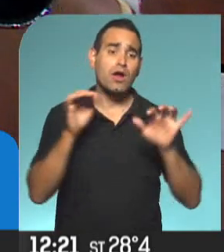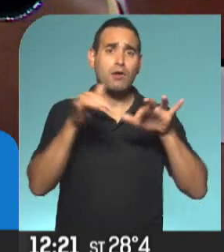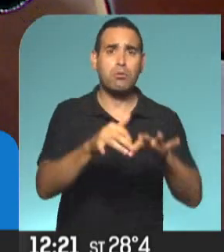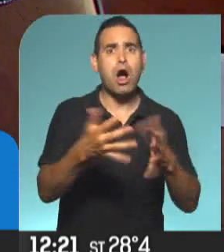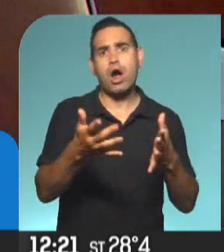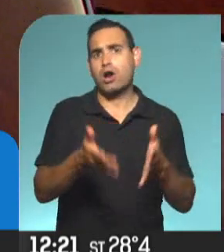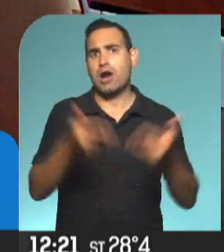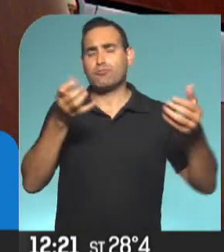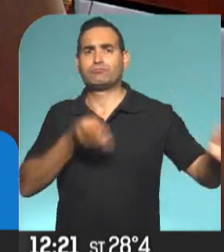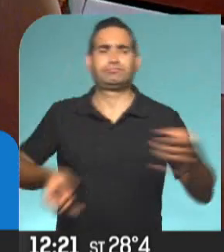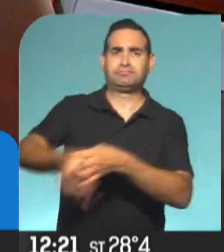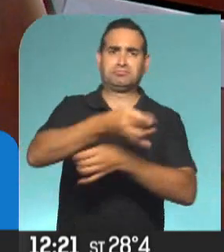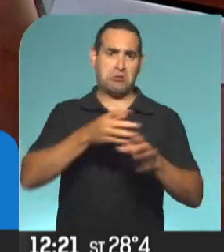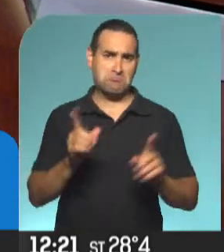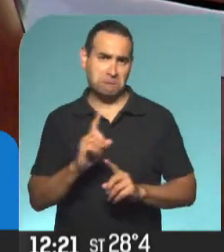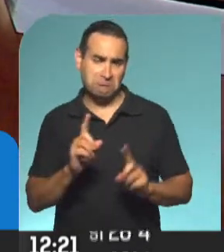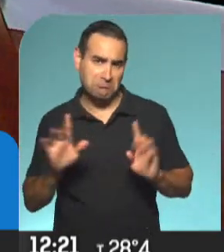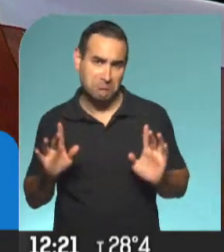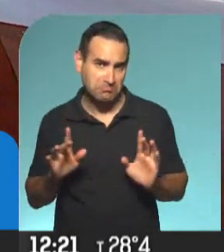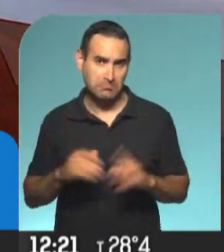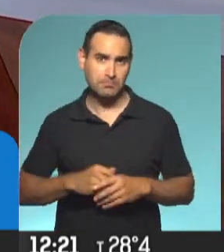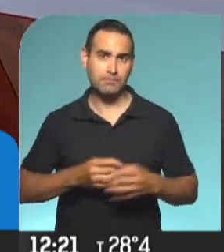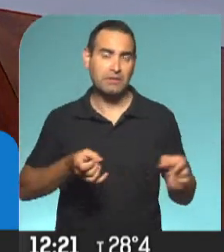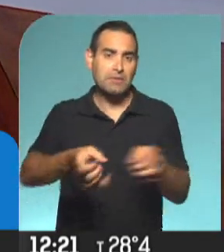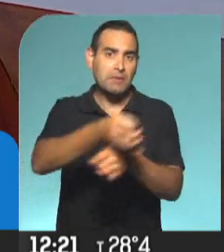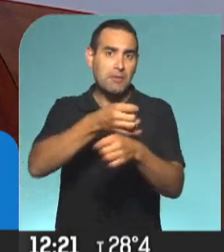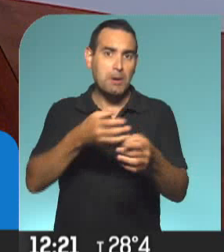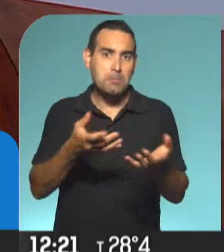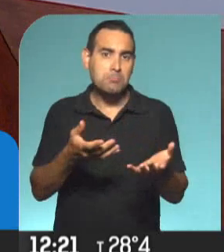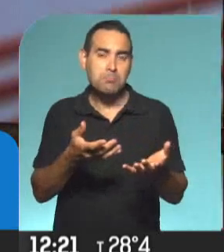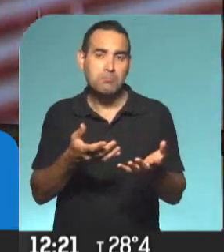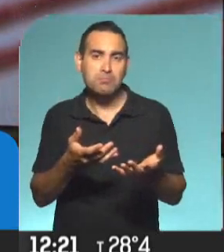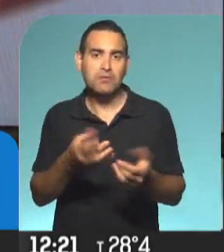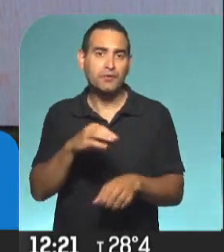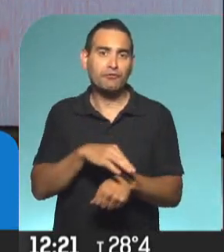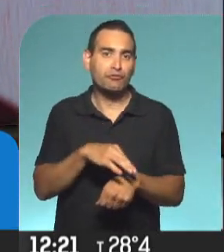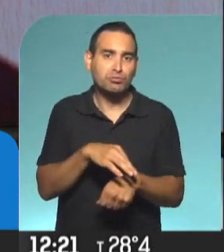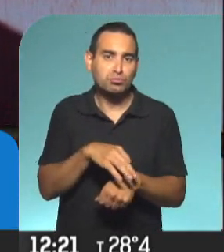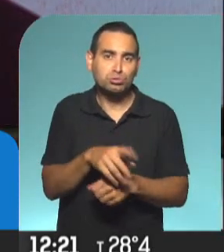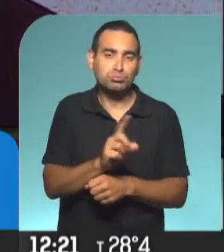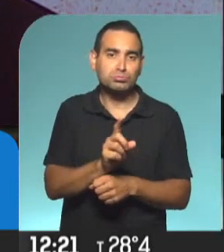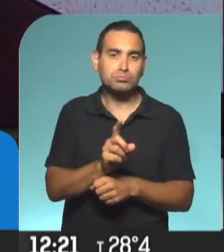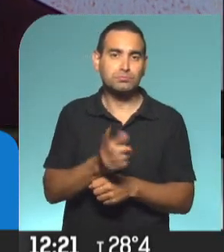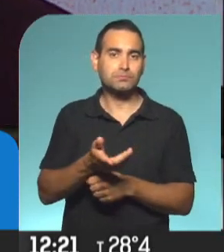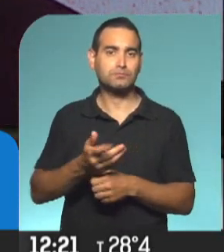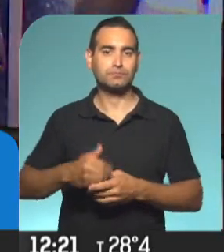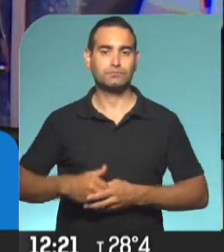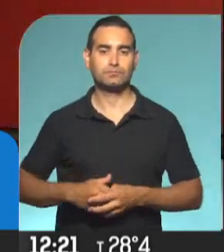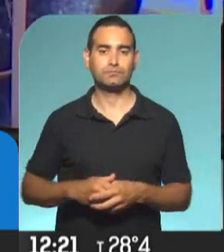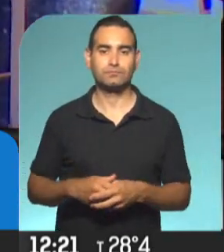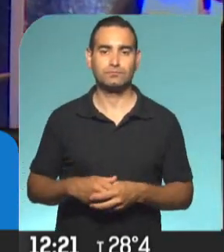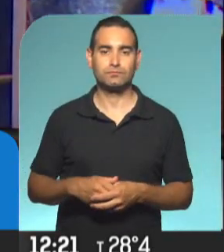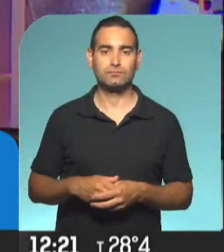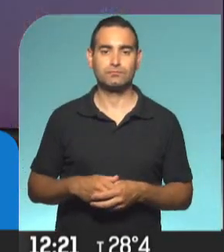haya habido un aumento de casos, ni siquiera un aumento de infectados dentro de los propios concurrentes al